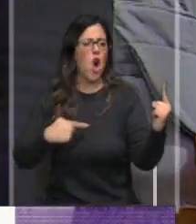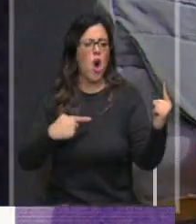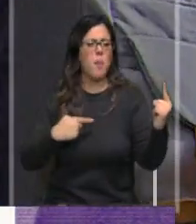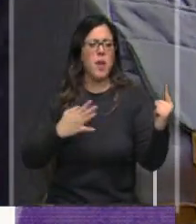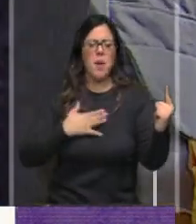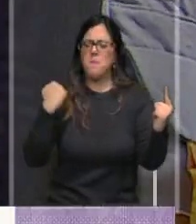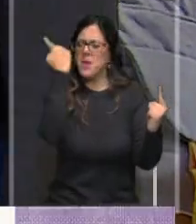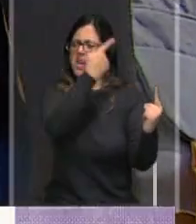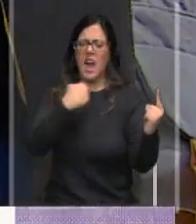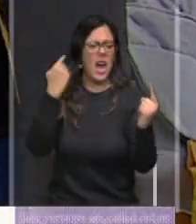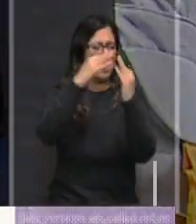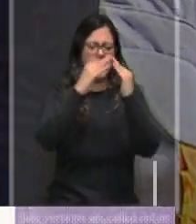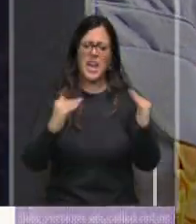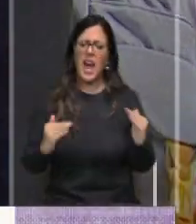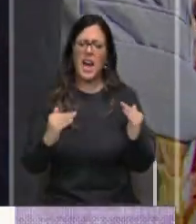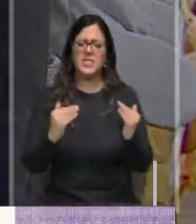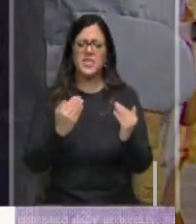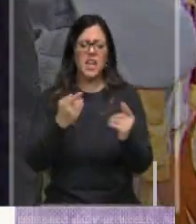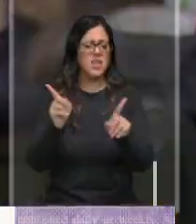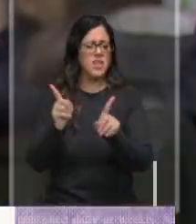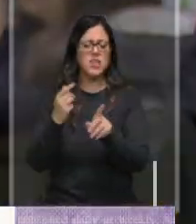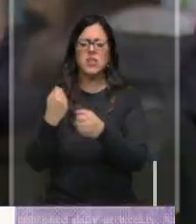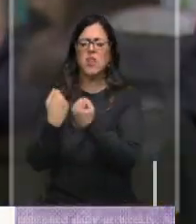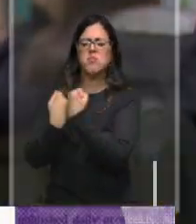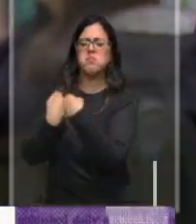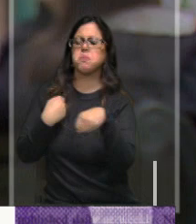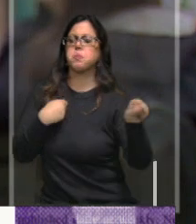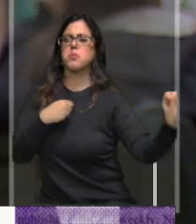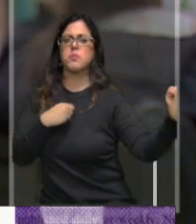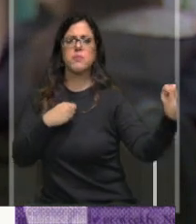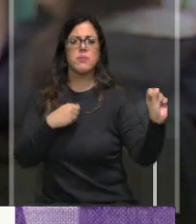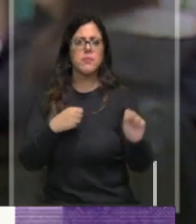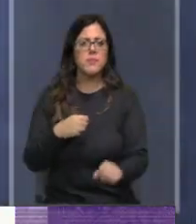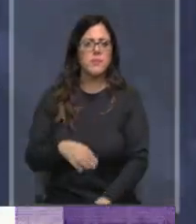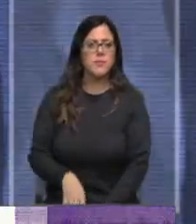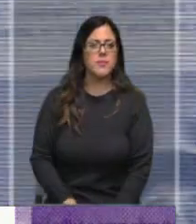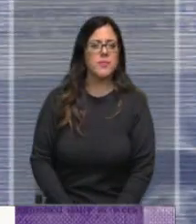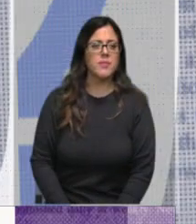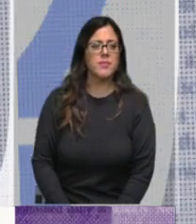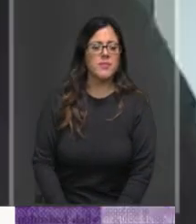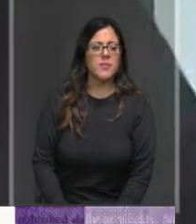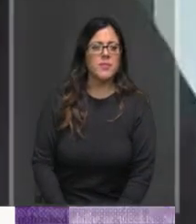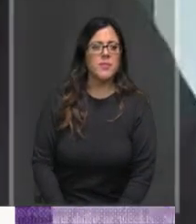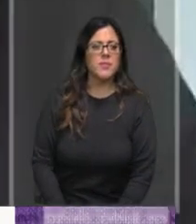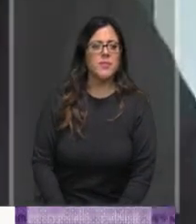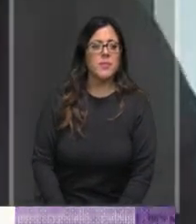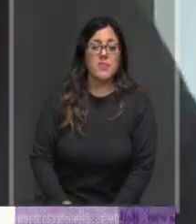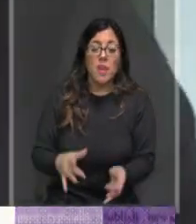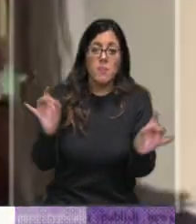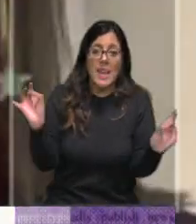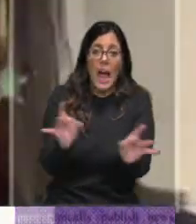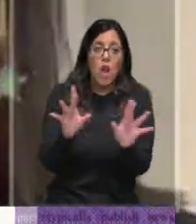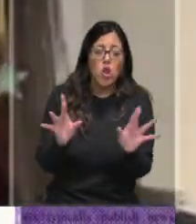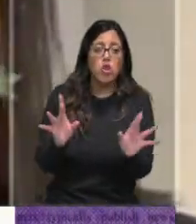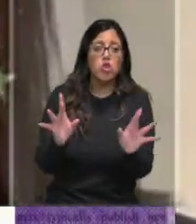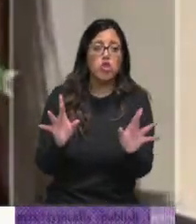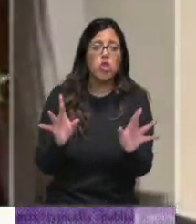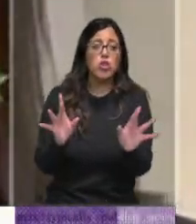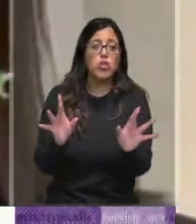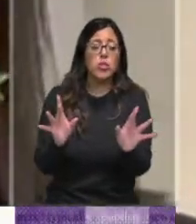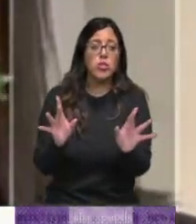cara, mi casa, y pega la vuelta. Jamás te pude comprender. Y es milagroso, ¿no? Es que haya